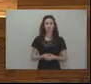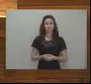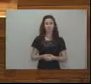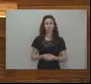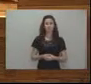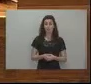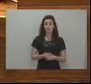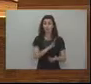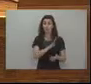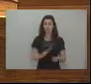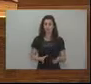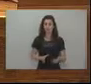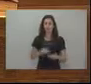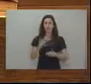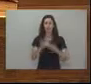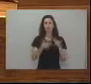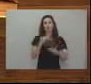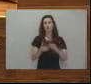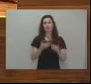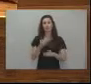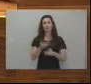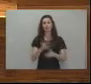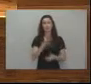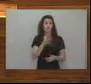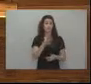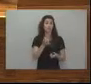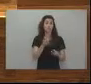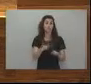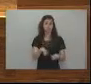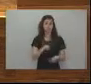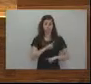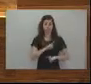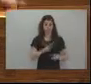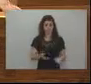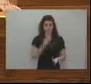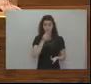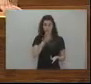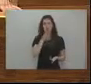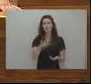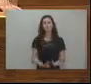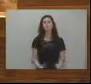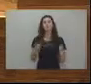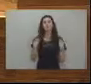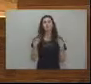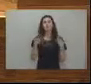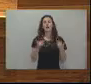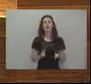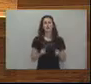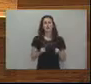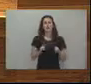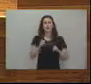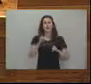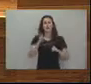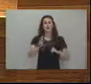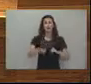Y de momento el procedimiento avanza y nos está dando la razón. Ya veremos si hay responsabilidad judicial. En nuestra opinión hay responsabilidad